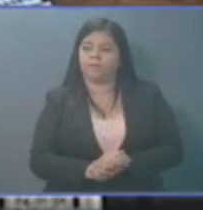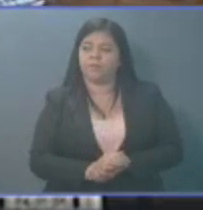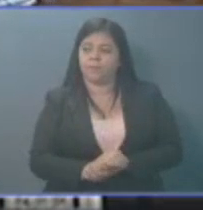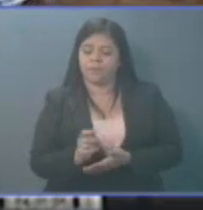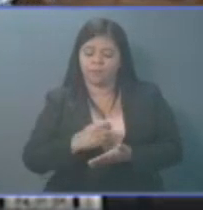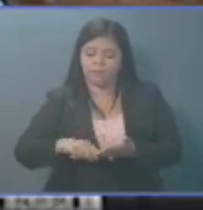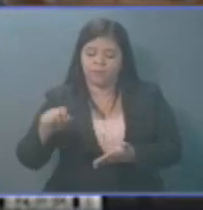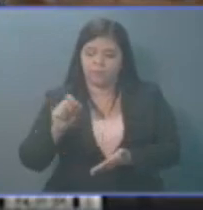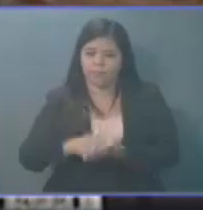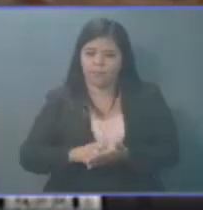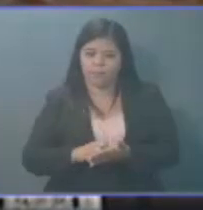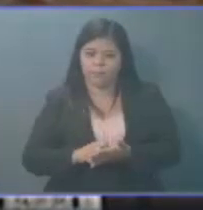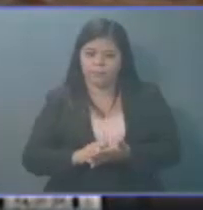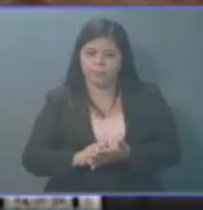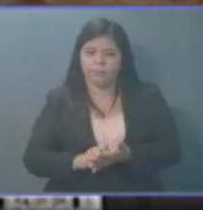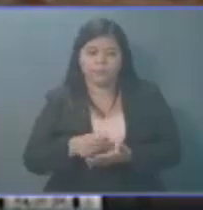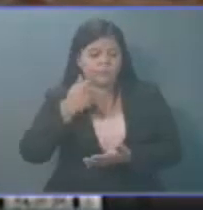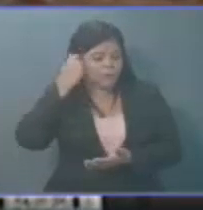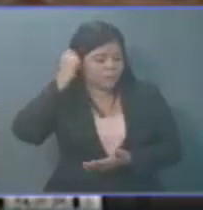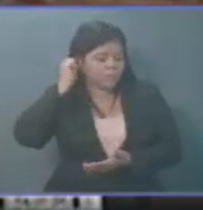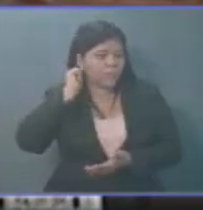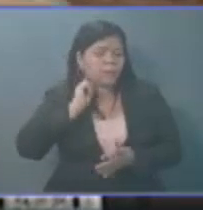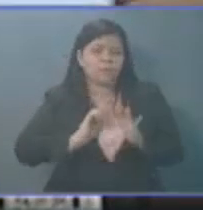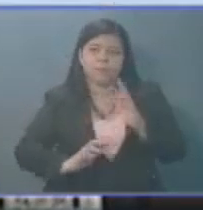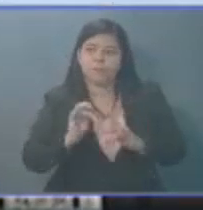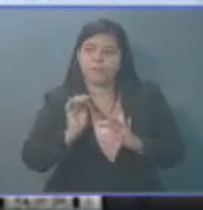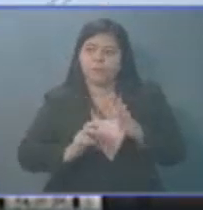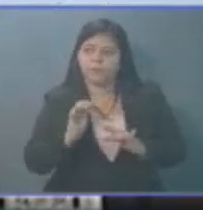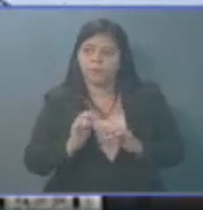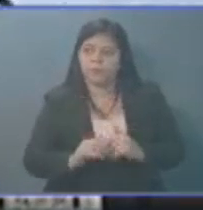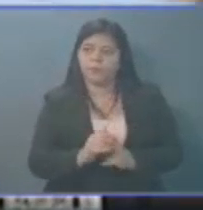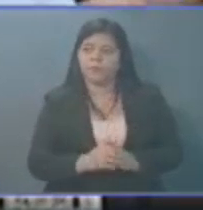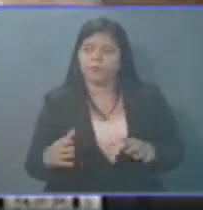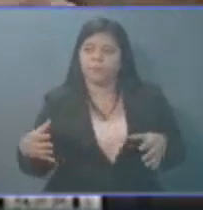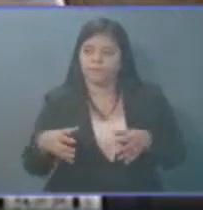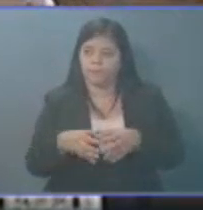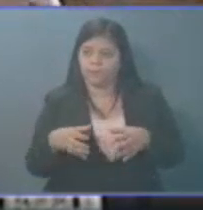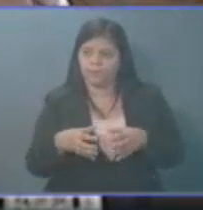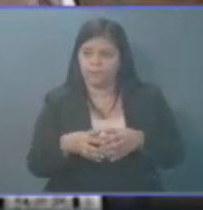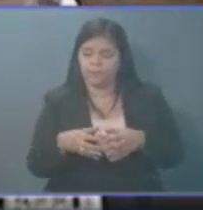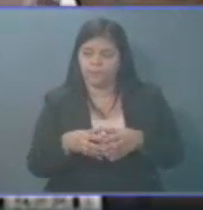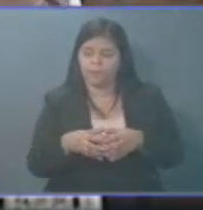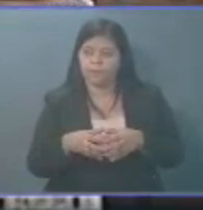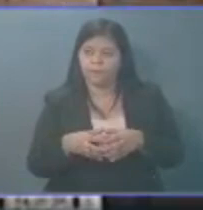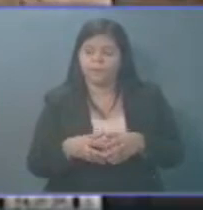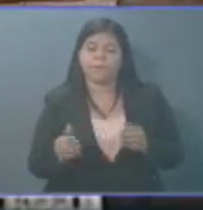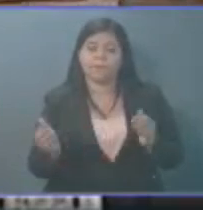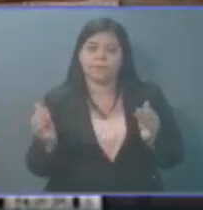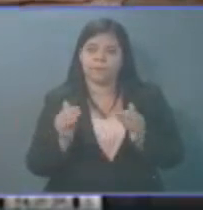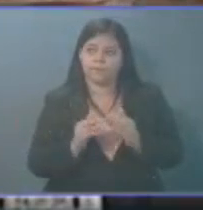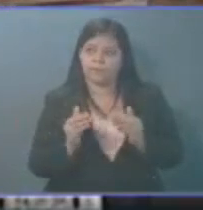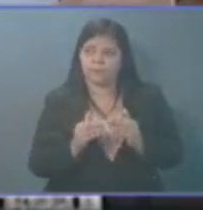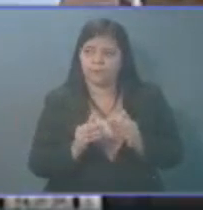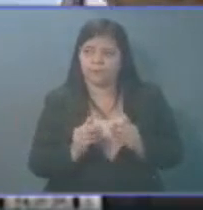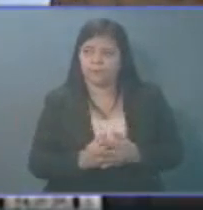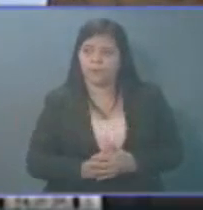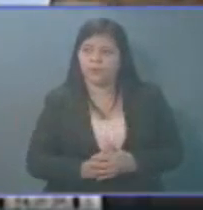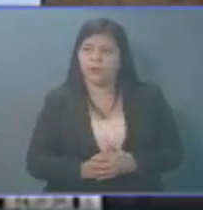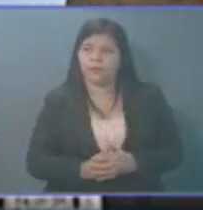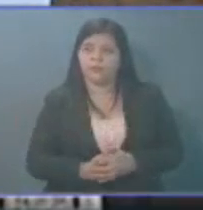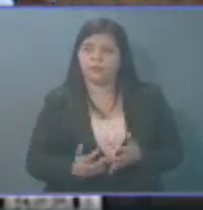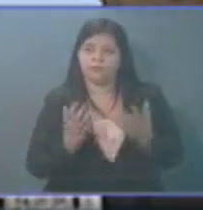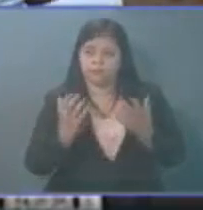tiene la firma del secretario y del relator de la comisión y de